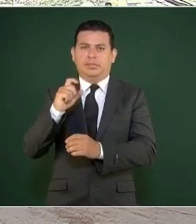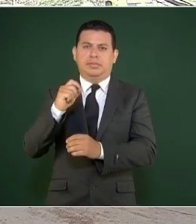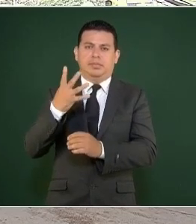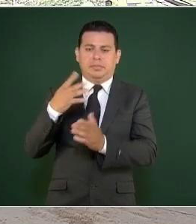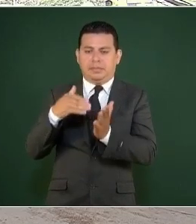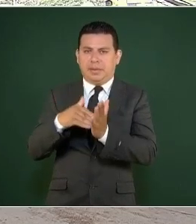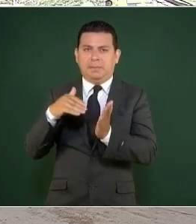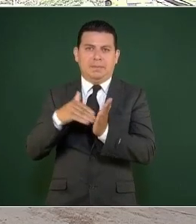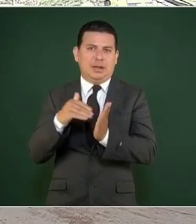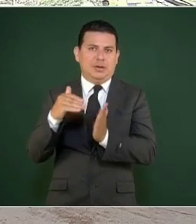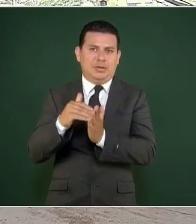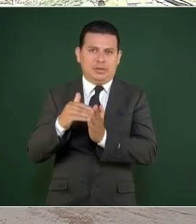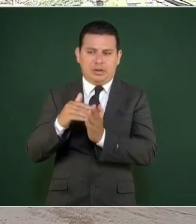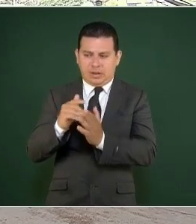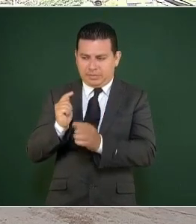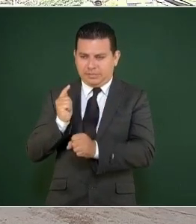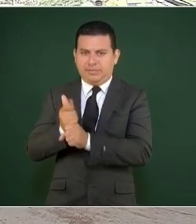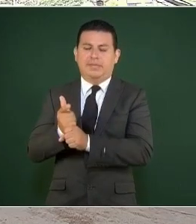24 mil millones